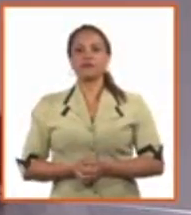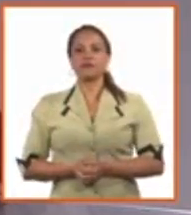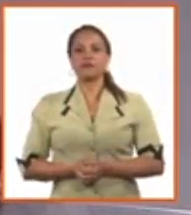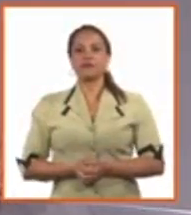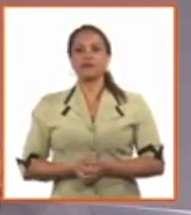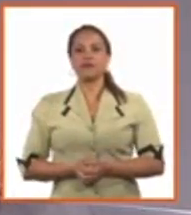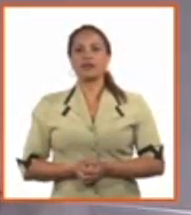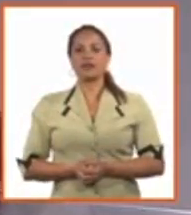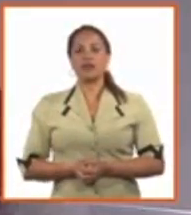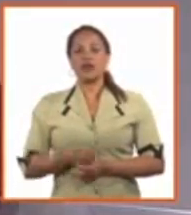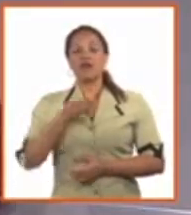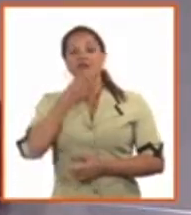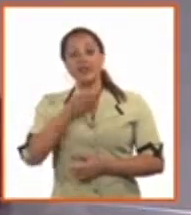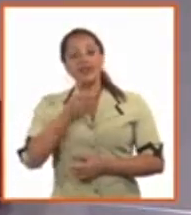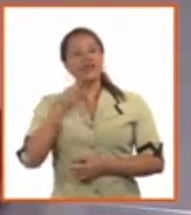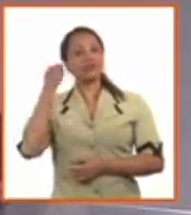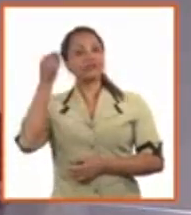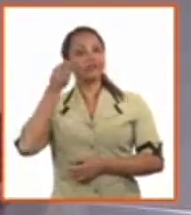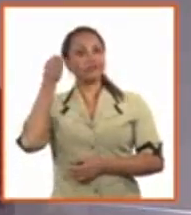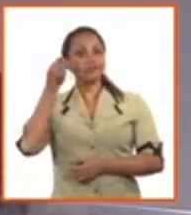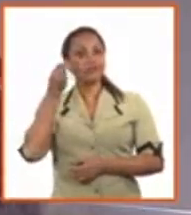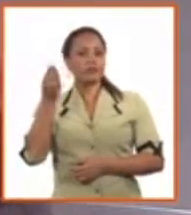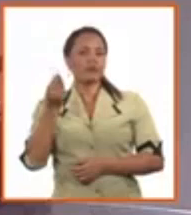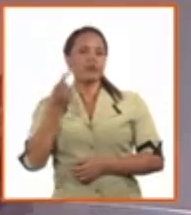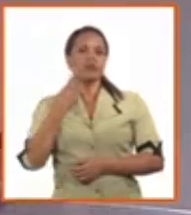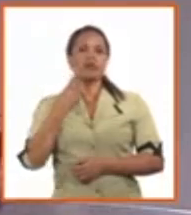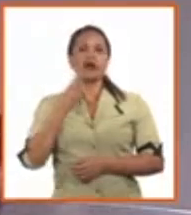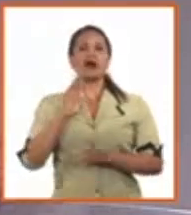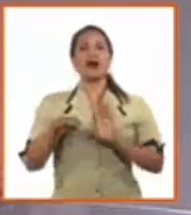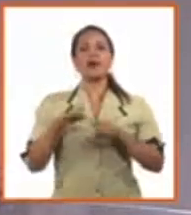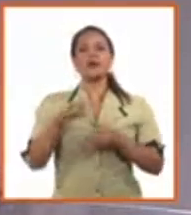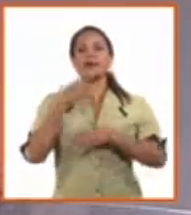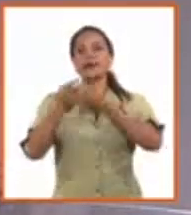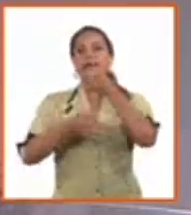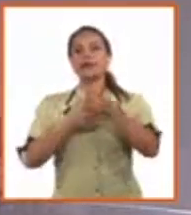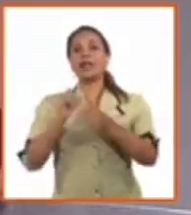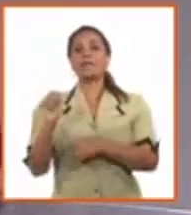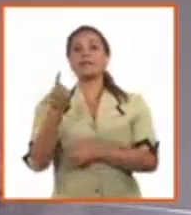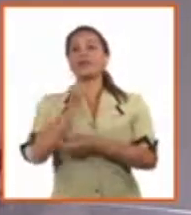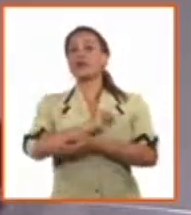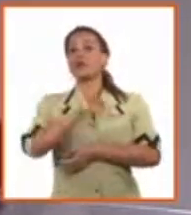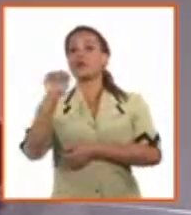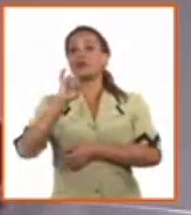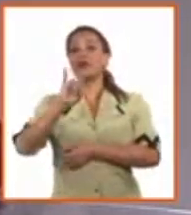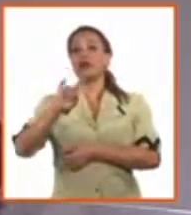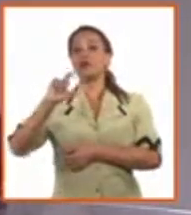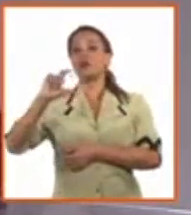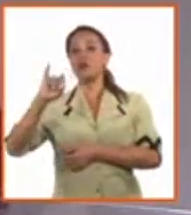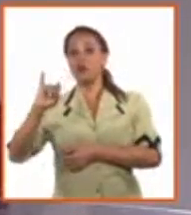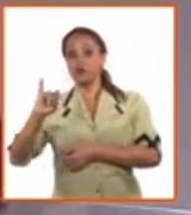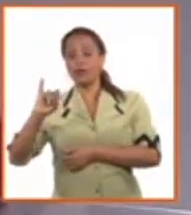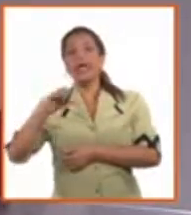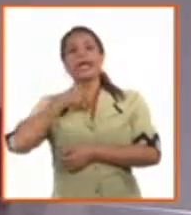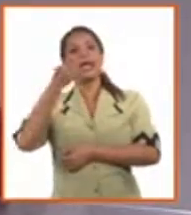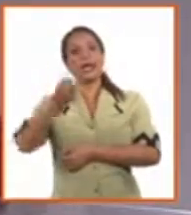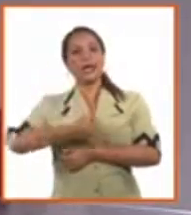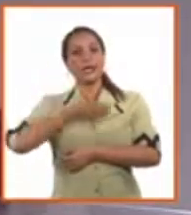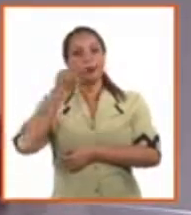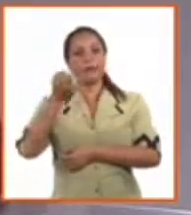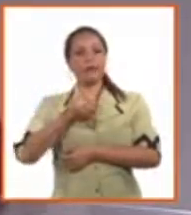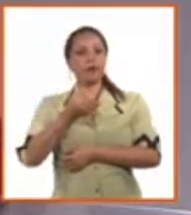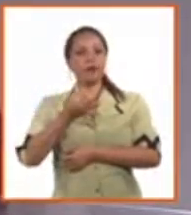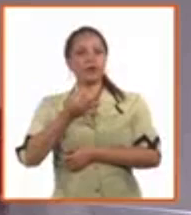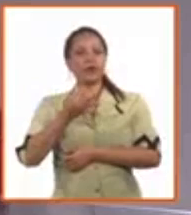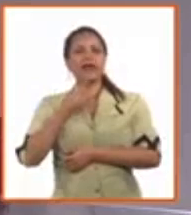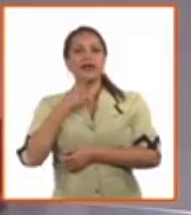comandante hizo una reflexión en una ocasión de la primera grabación de la uci donde hacía